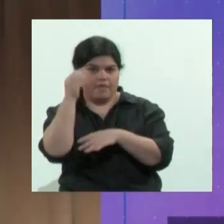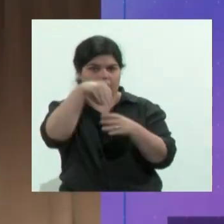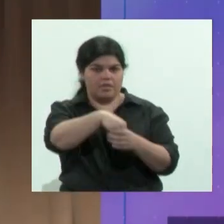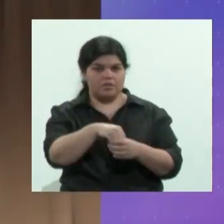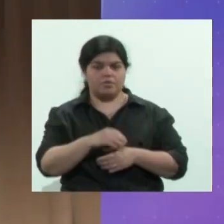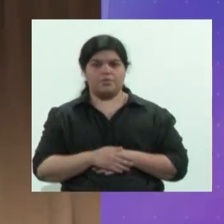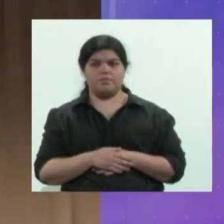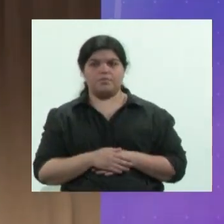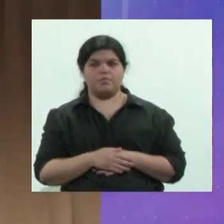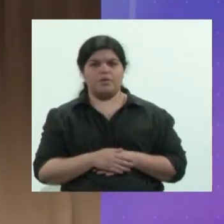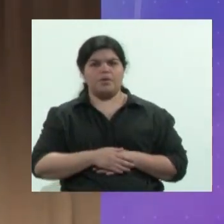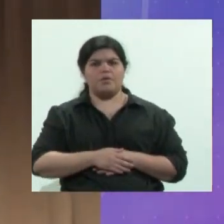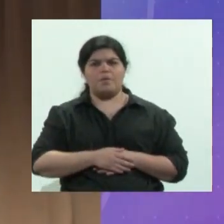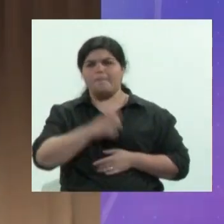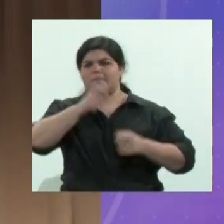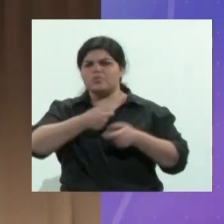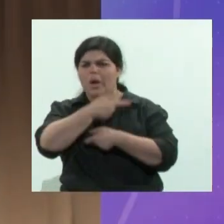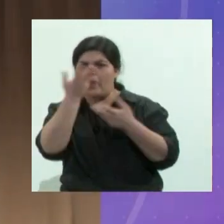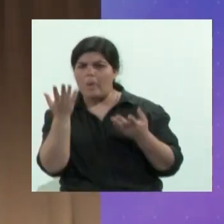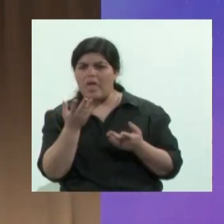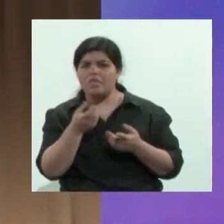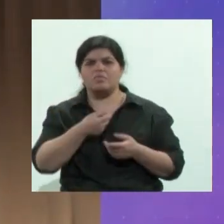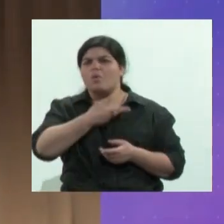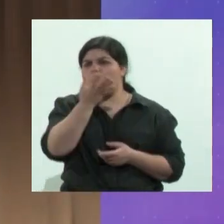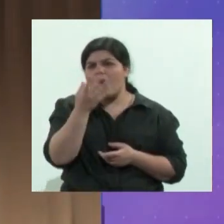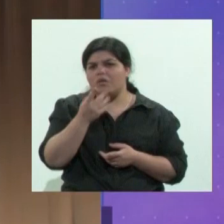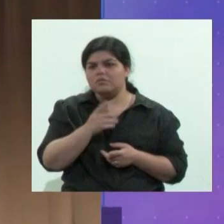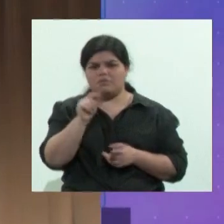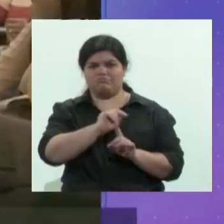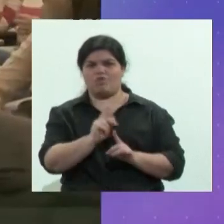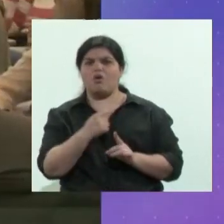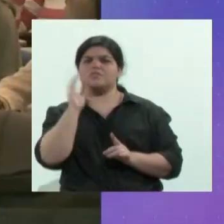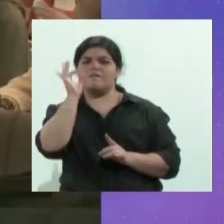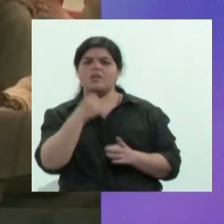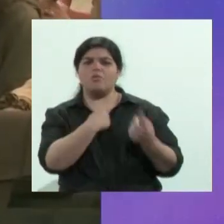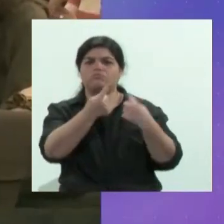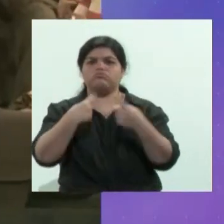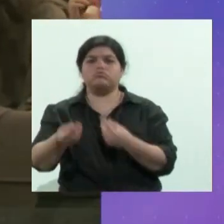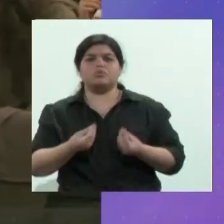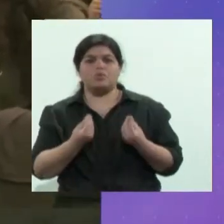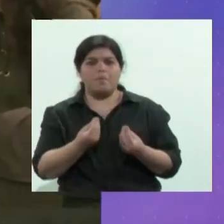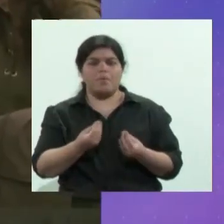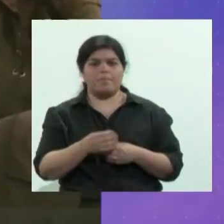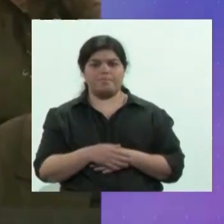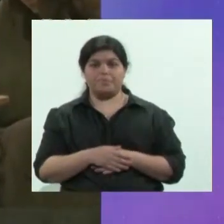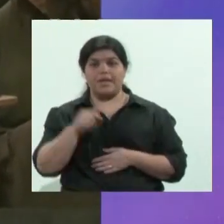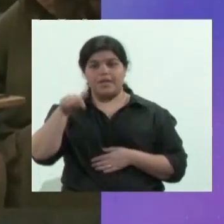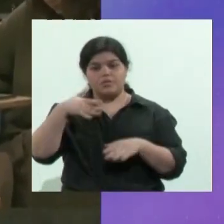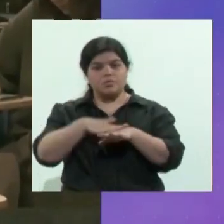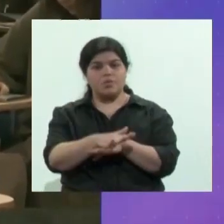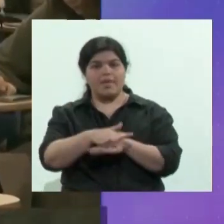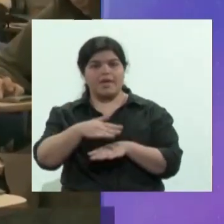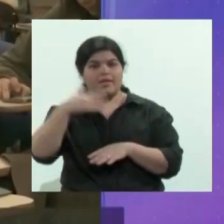no es solo cuánta gente seremos en las ciudades, el problema es cómo nos moveremos en ellas. Para lograr ciudades inteligentes necesitamos